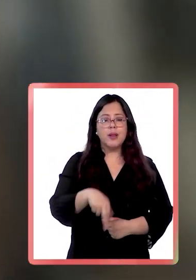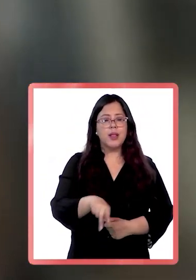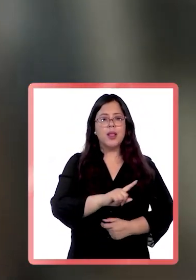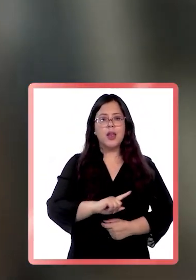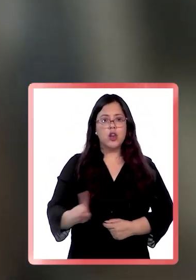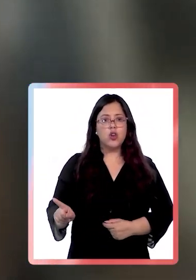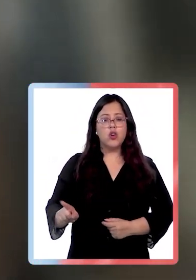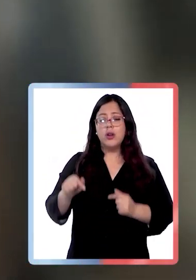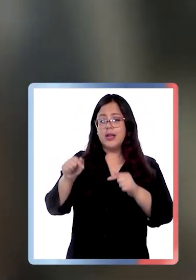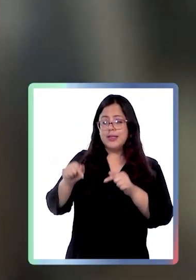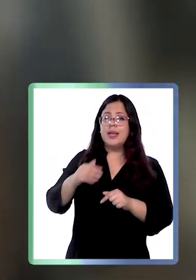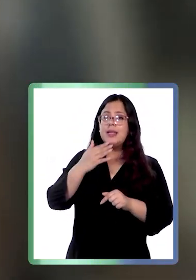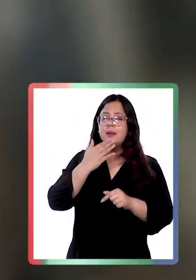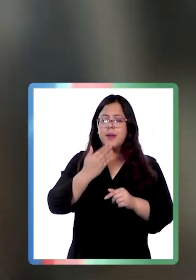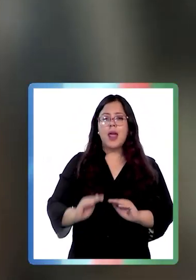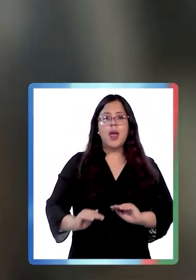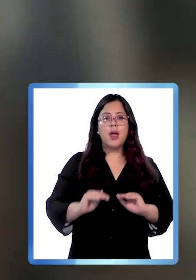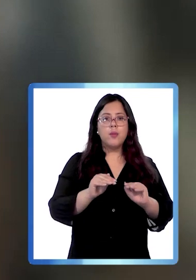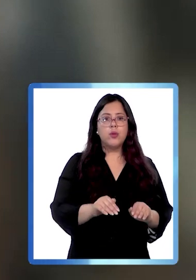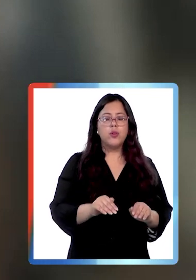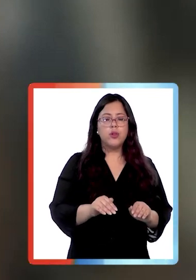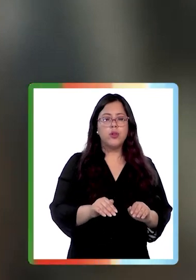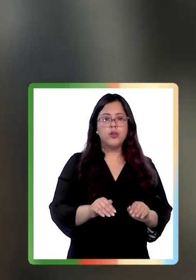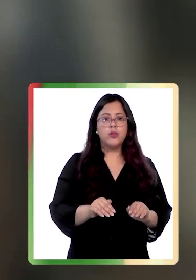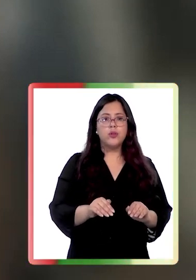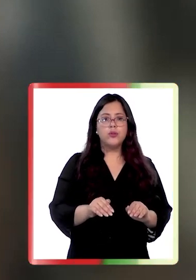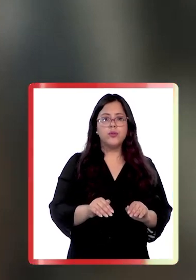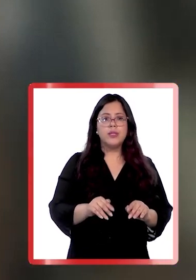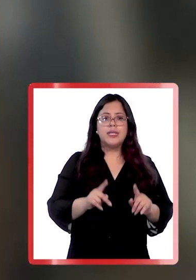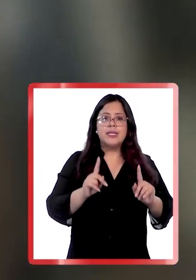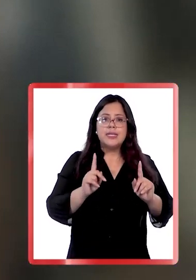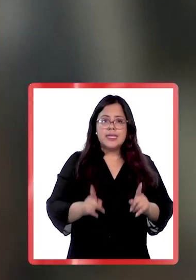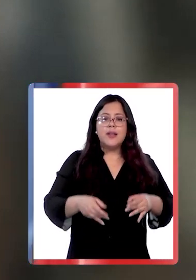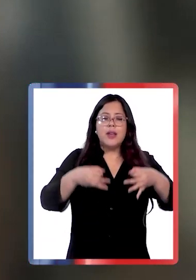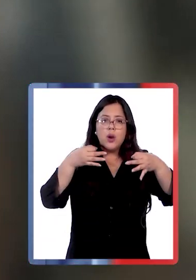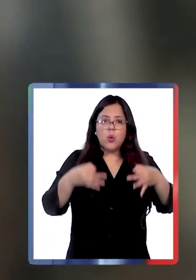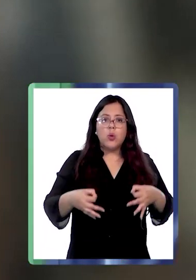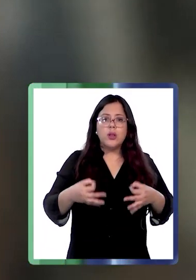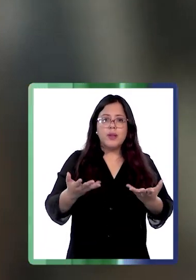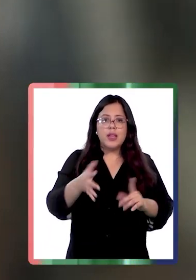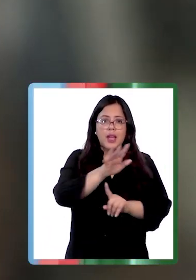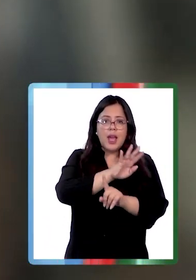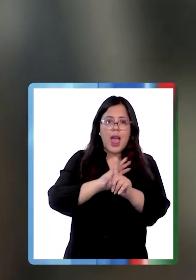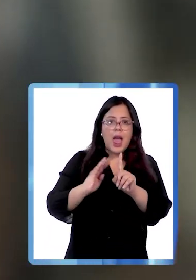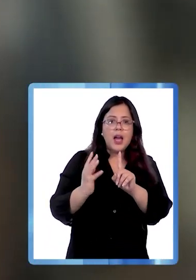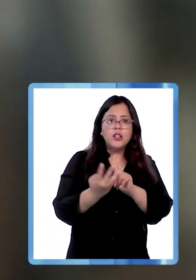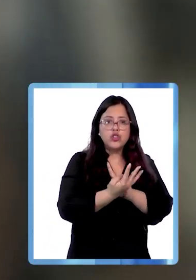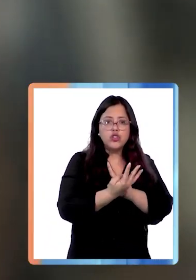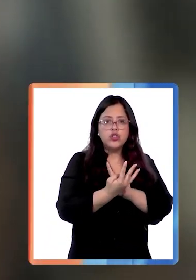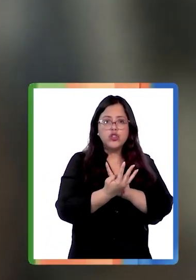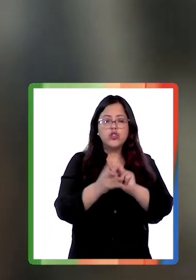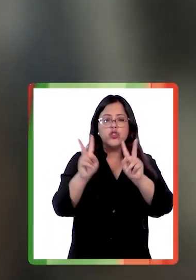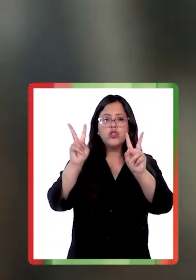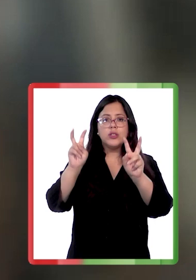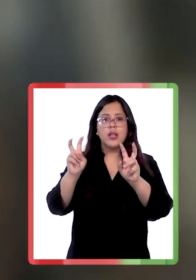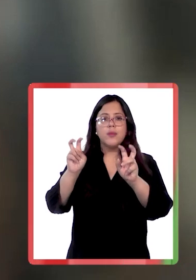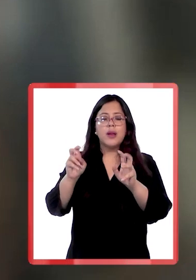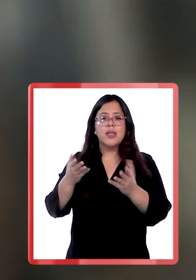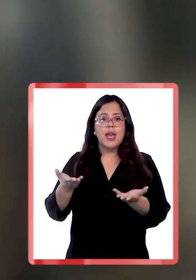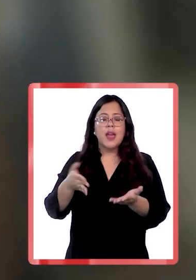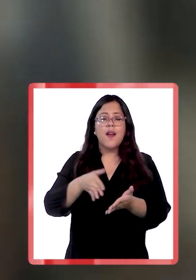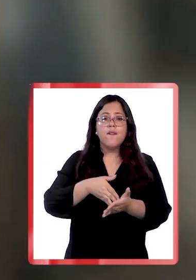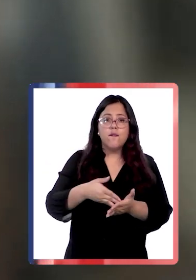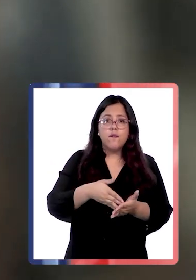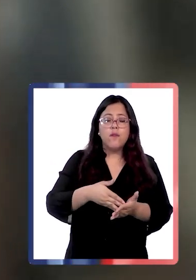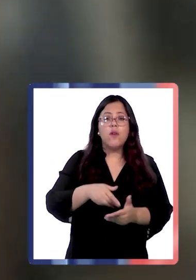permiten que esto no vuelva a suceder. Y desde ahí también el apoyo tiene que darse al entorno más cercano, porque finalmente